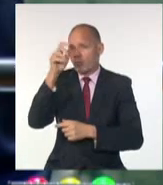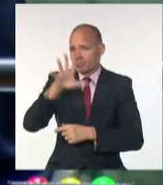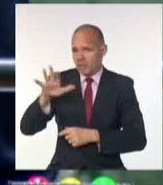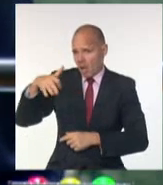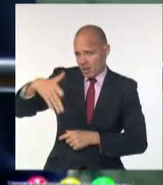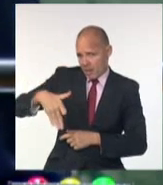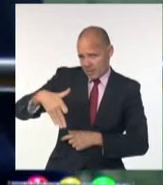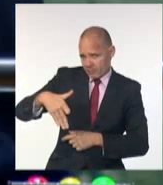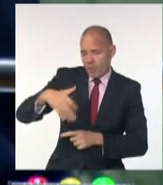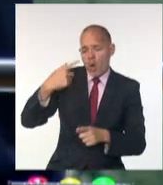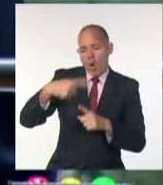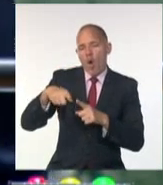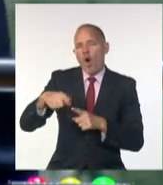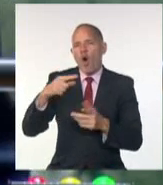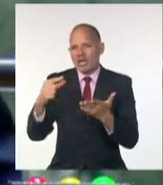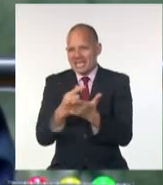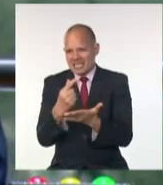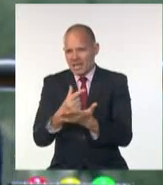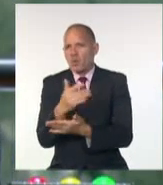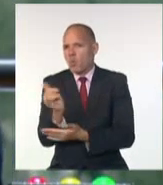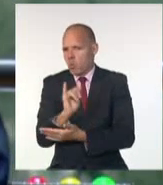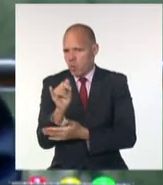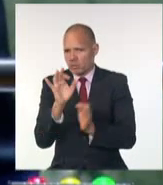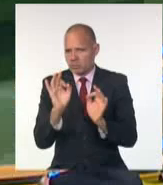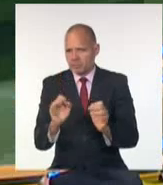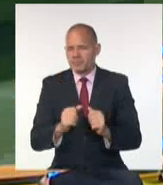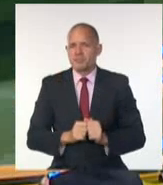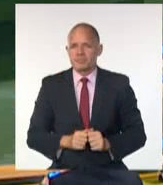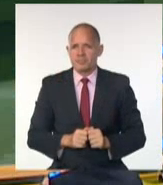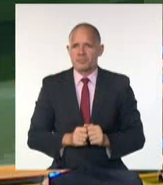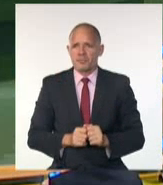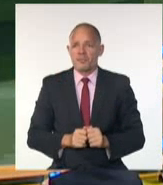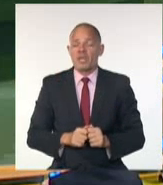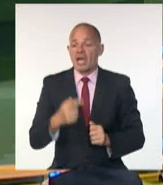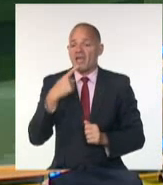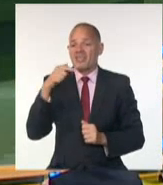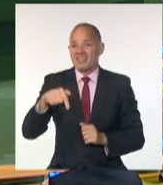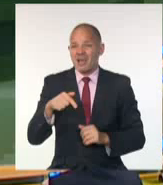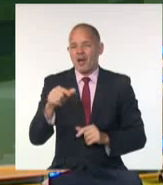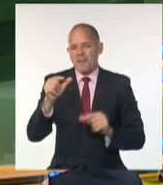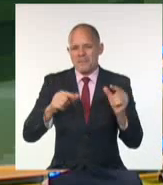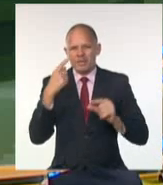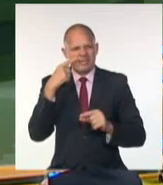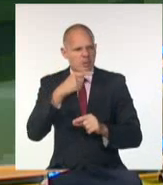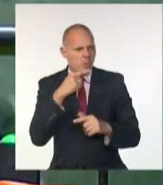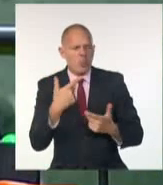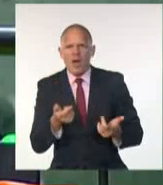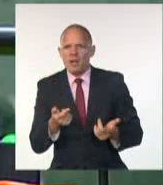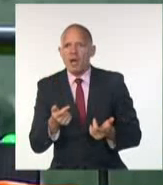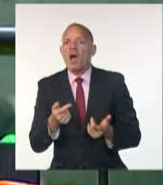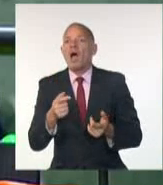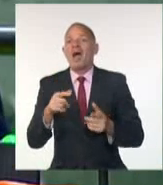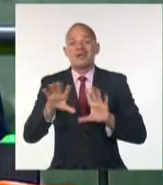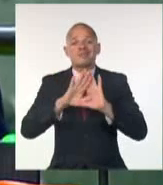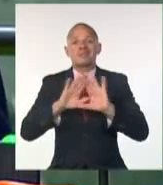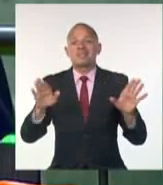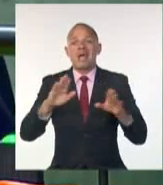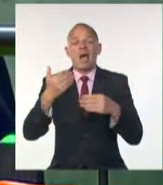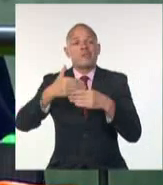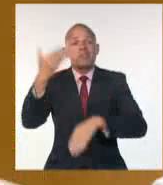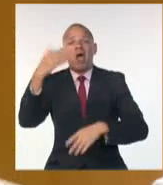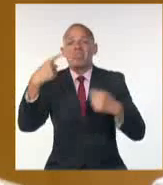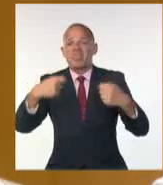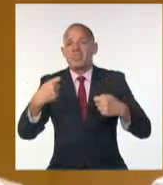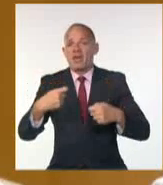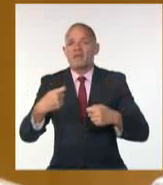su par de Guinea-Bissau, Umaru Sissoco Embalo. No dejar a nadie atrás también debe incluir el fin del bloqueo a Cuba y su